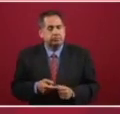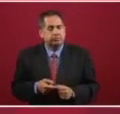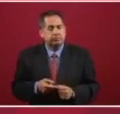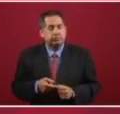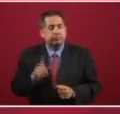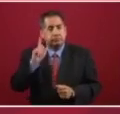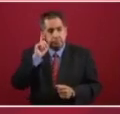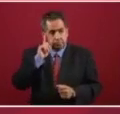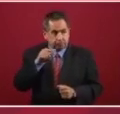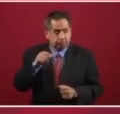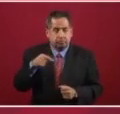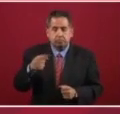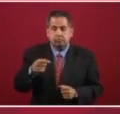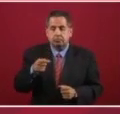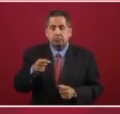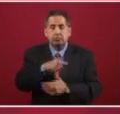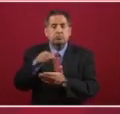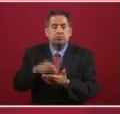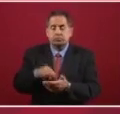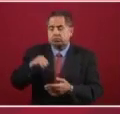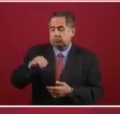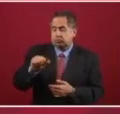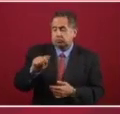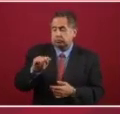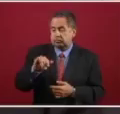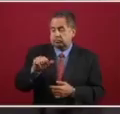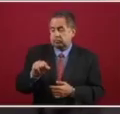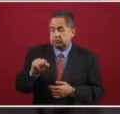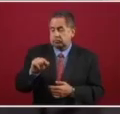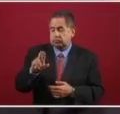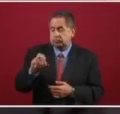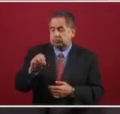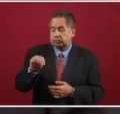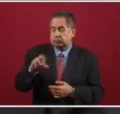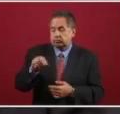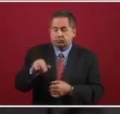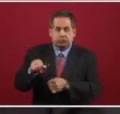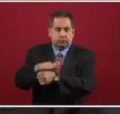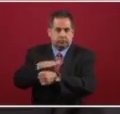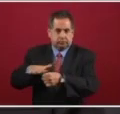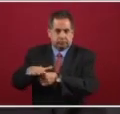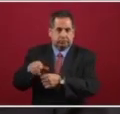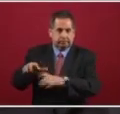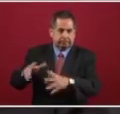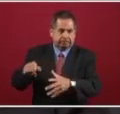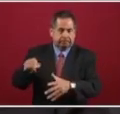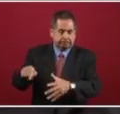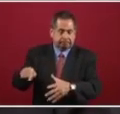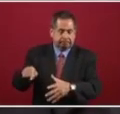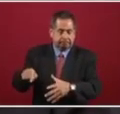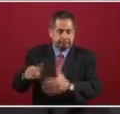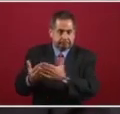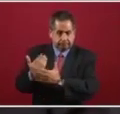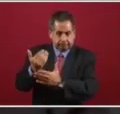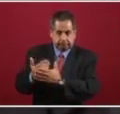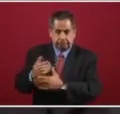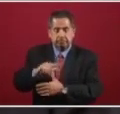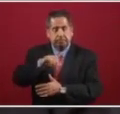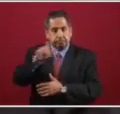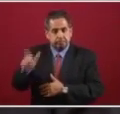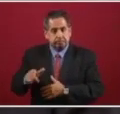vamos a estar en Matías Romero, en el Istmo, en la mañana, y al